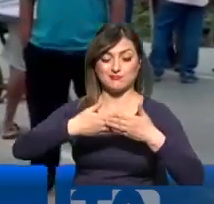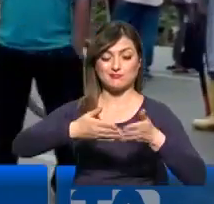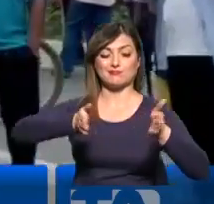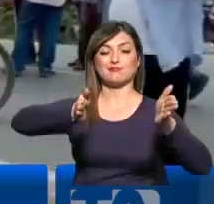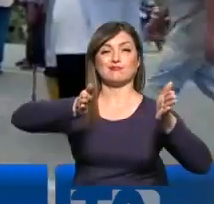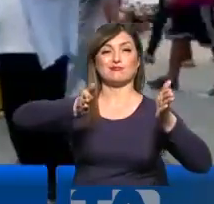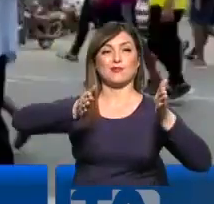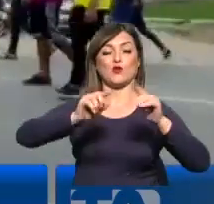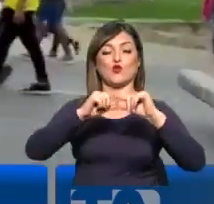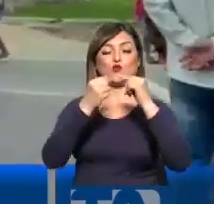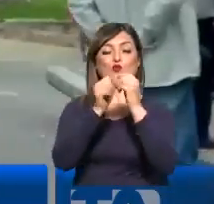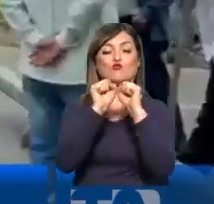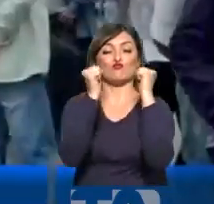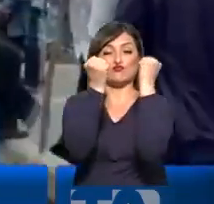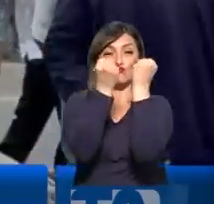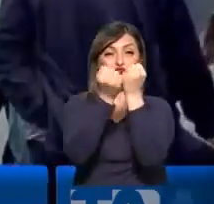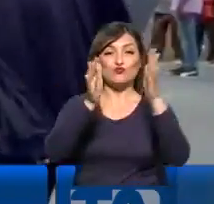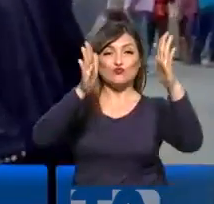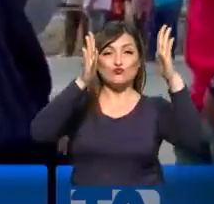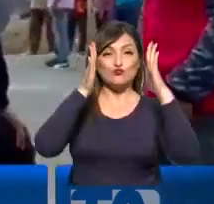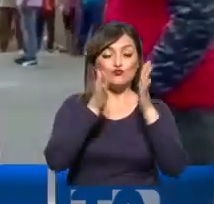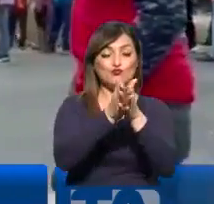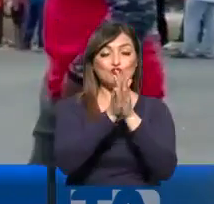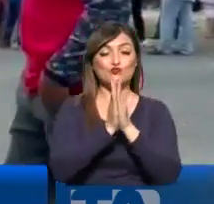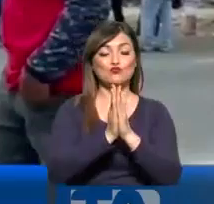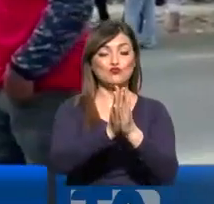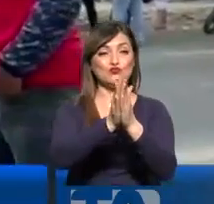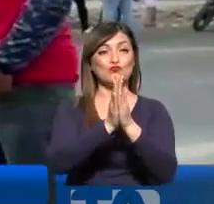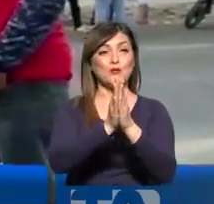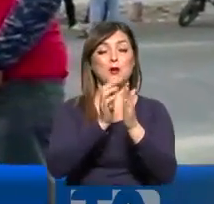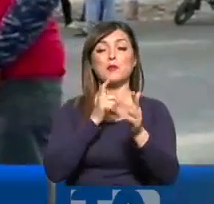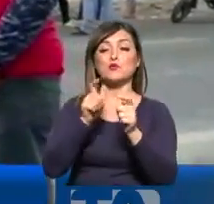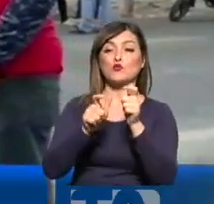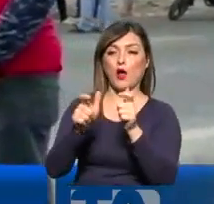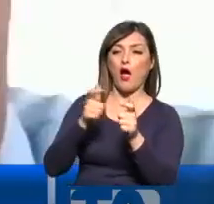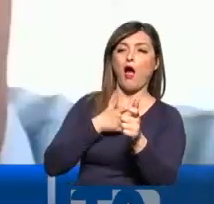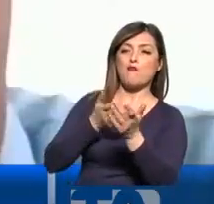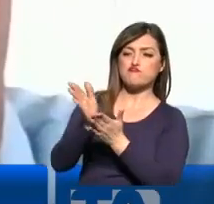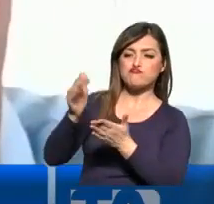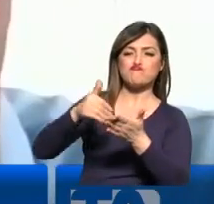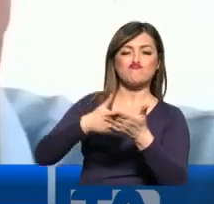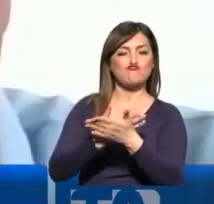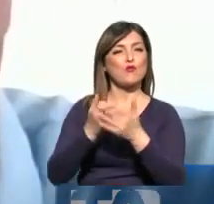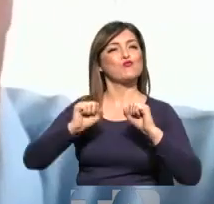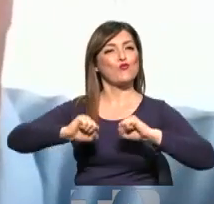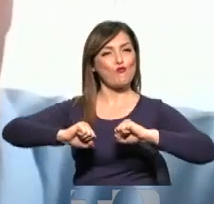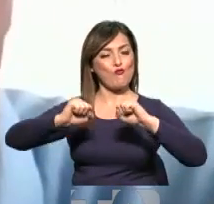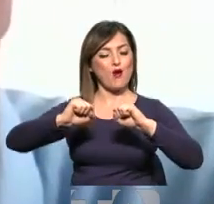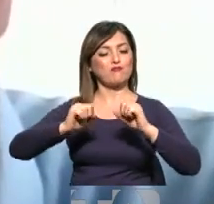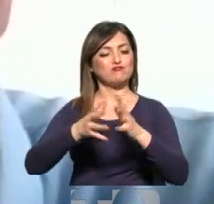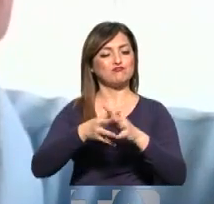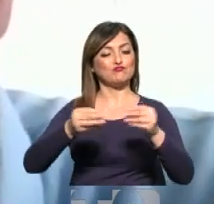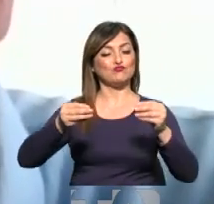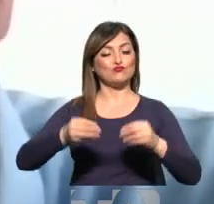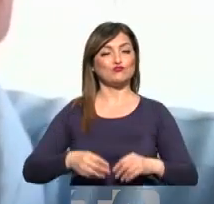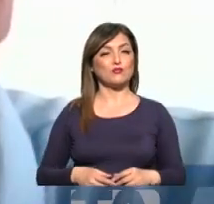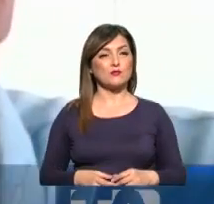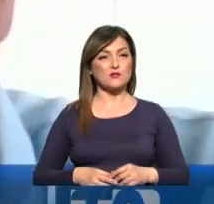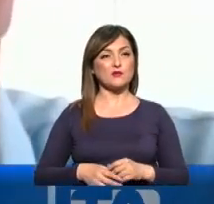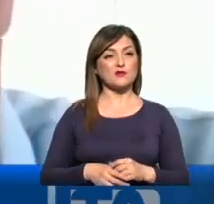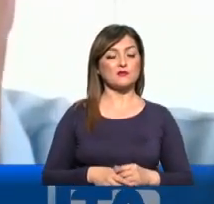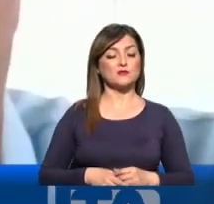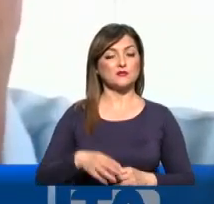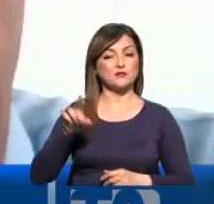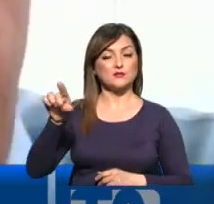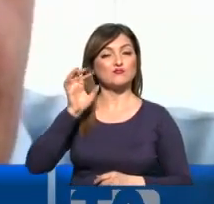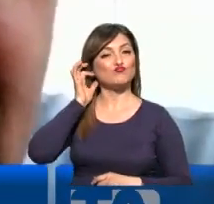con sectores sociales, atendiendo sus demandas, haciendo que las cosas fluyan. tiene que poner unas líneas